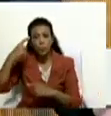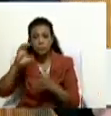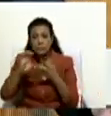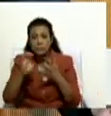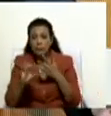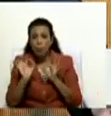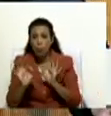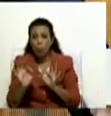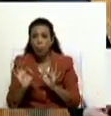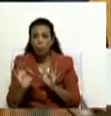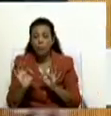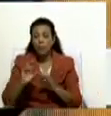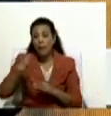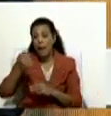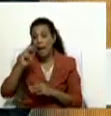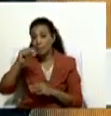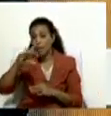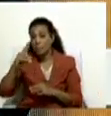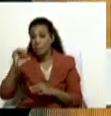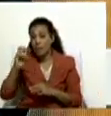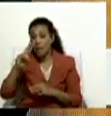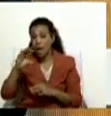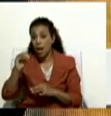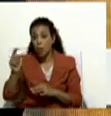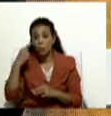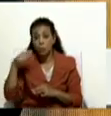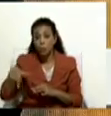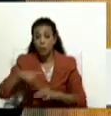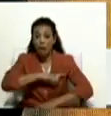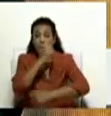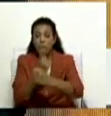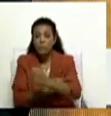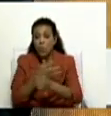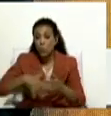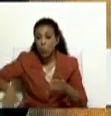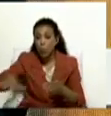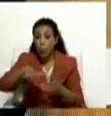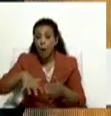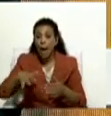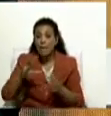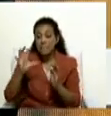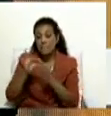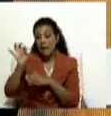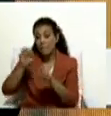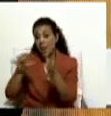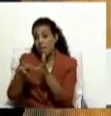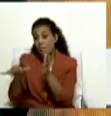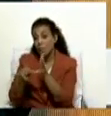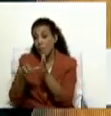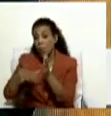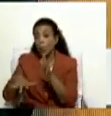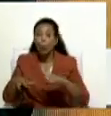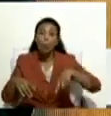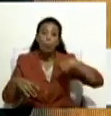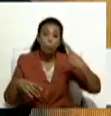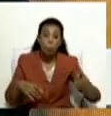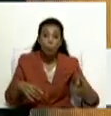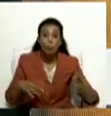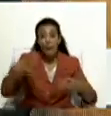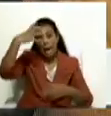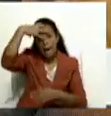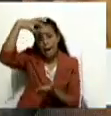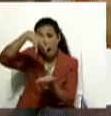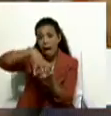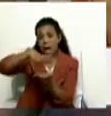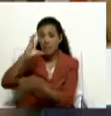batallón de granaderos un los exteriores de la fortaleza de San Felipe y otro el castillo de San